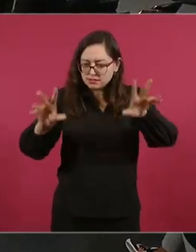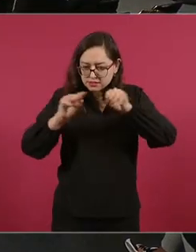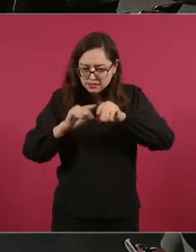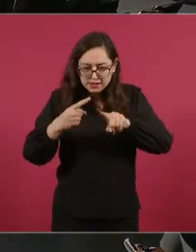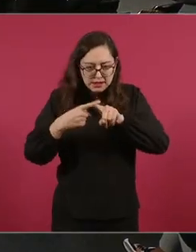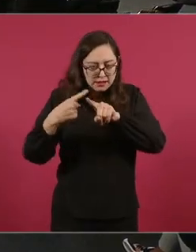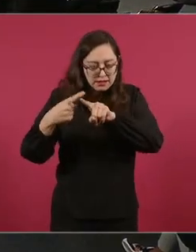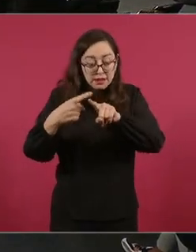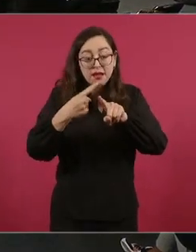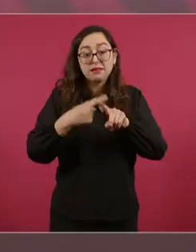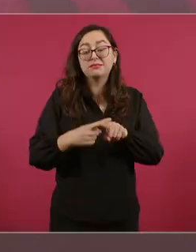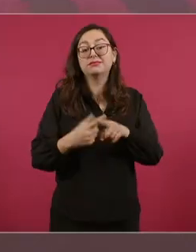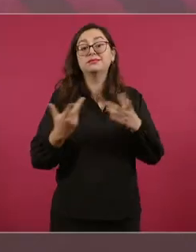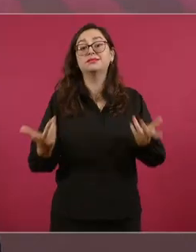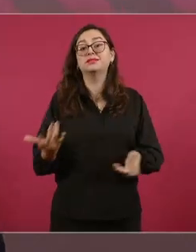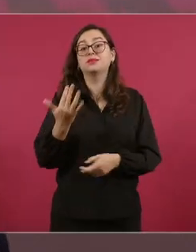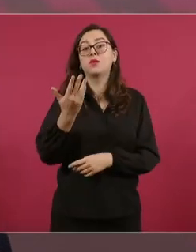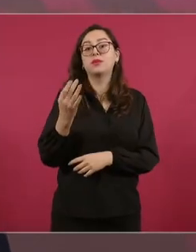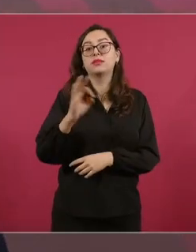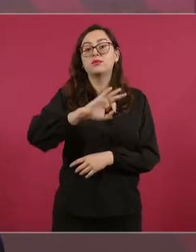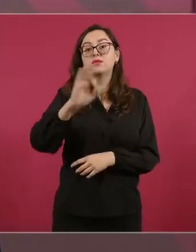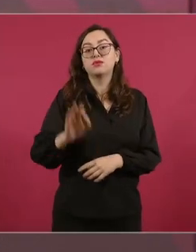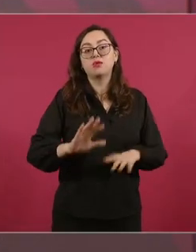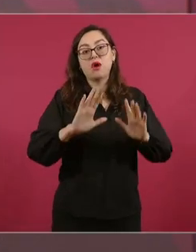imagínense lo que hay detrás.